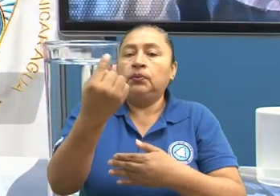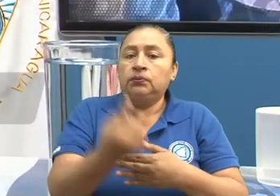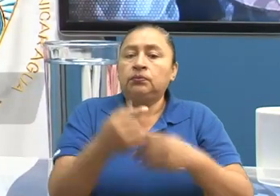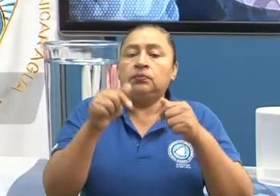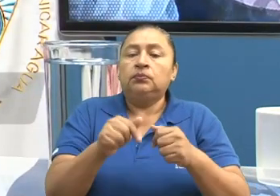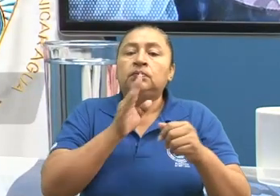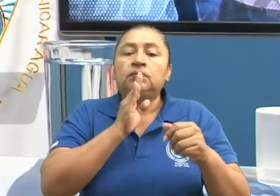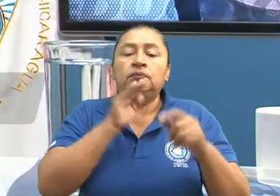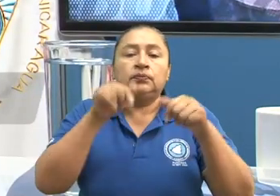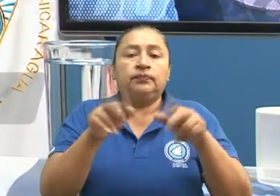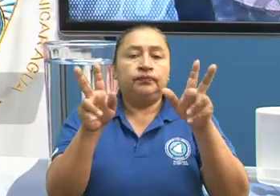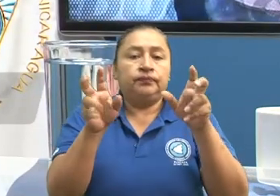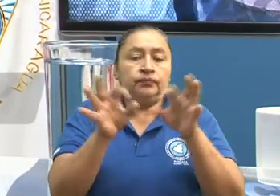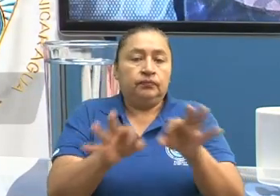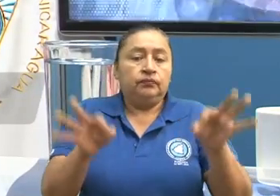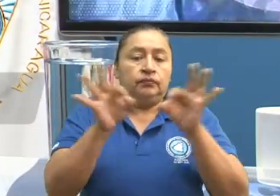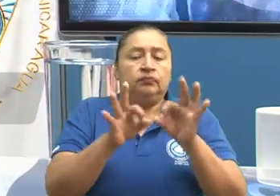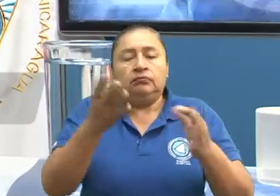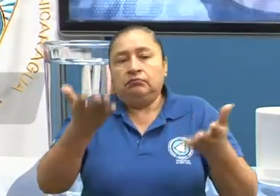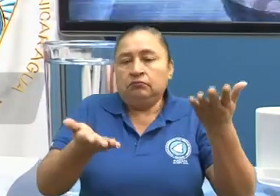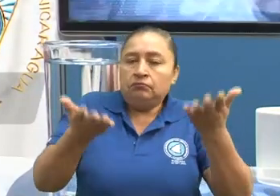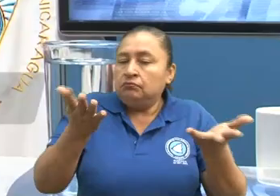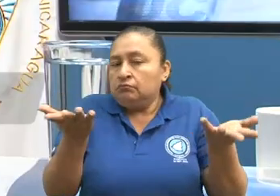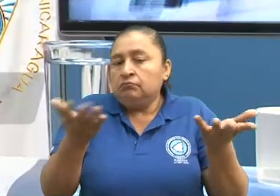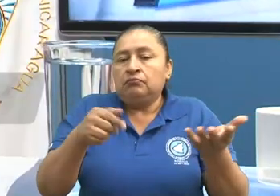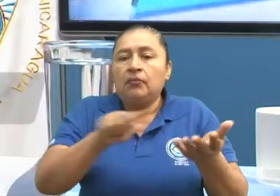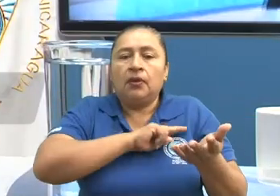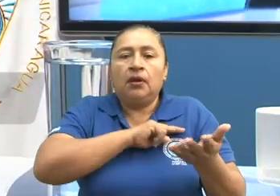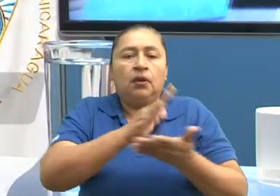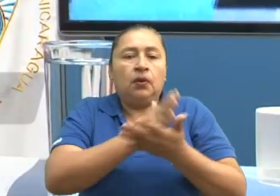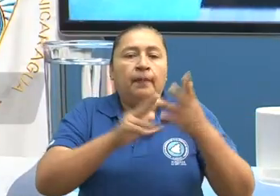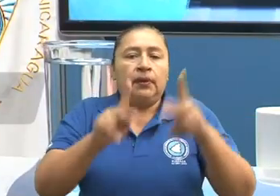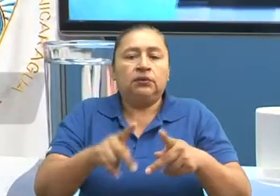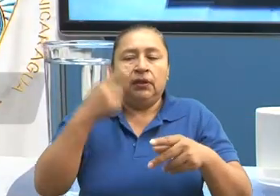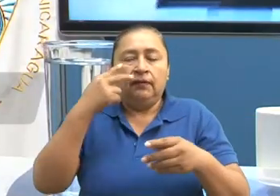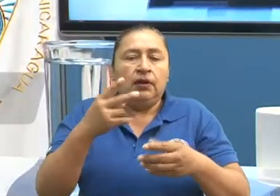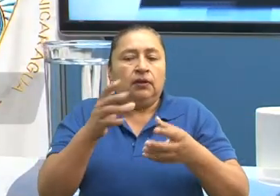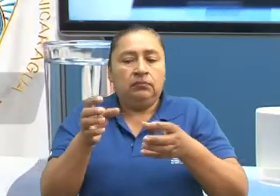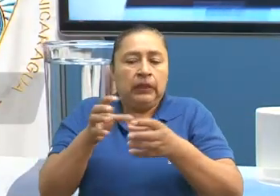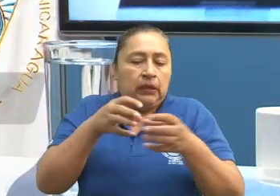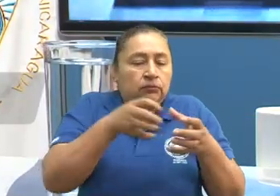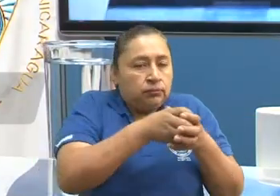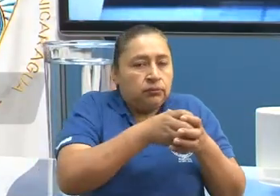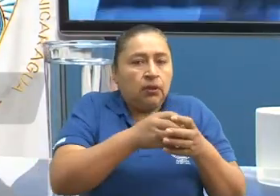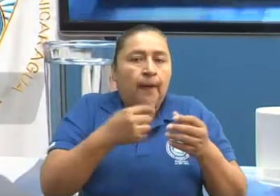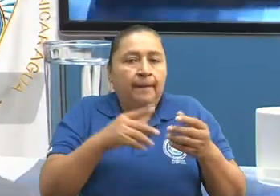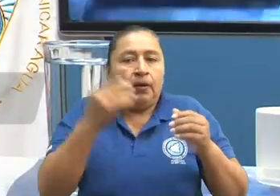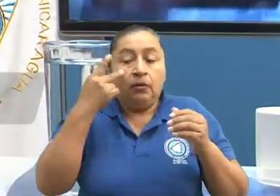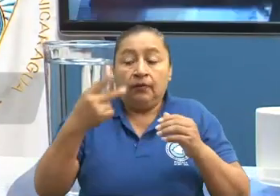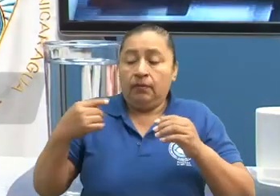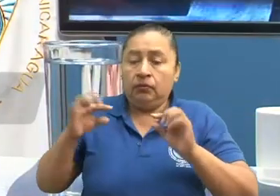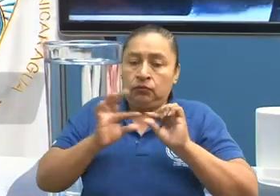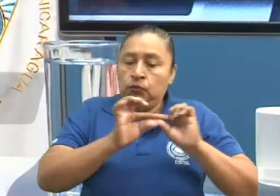habláramos de este tema, que también, pues, de repente como que hay personas que quieren verlo aislado, pero en realidad cuando vemos la línea